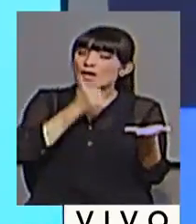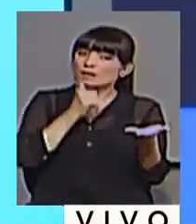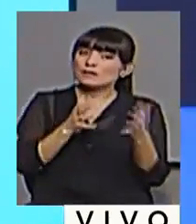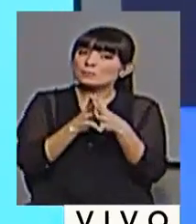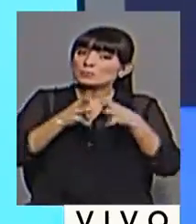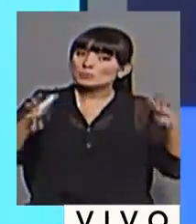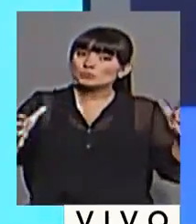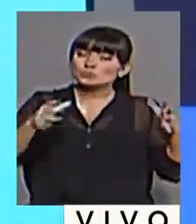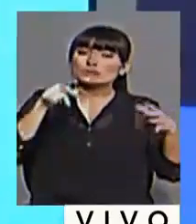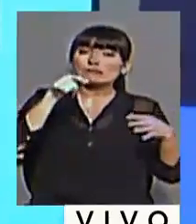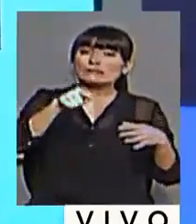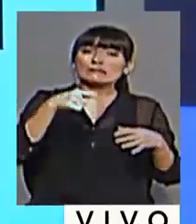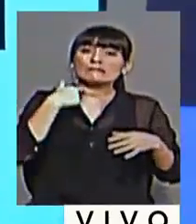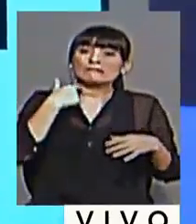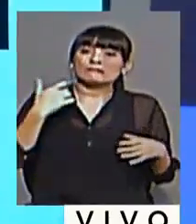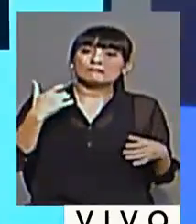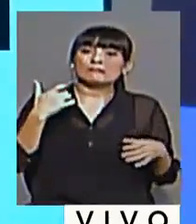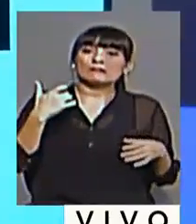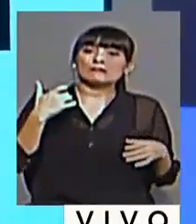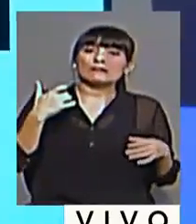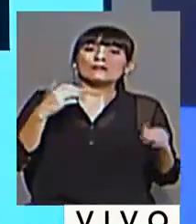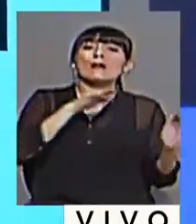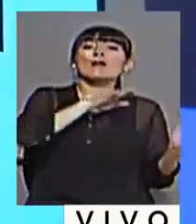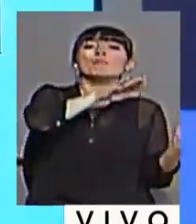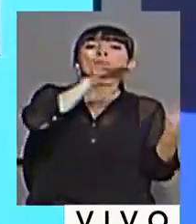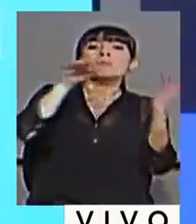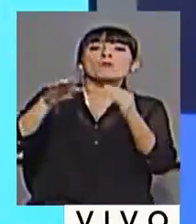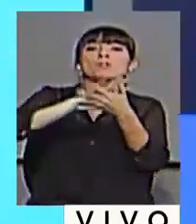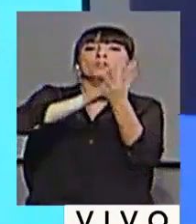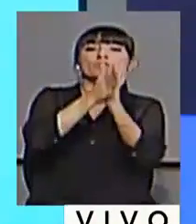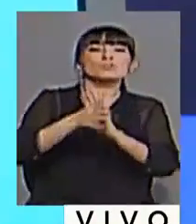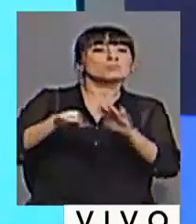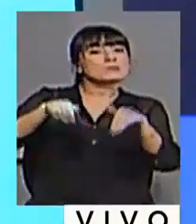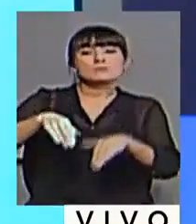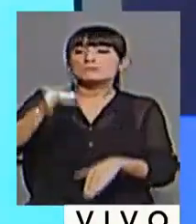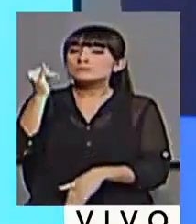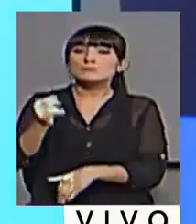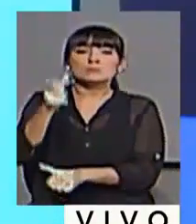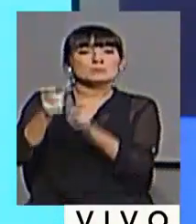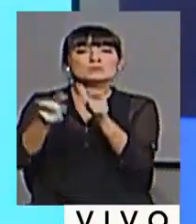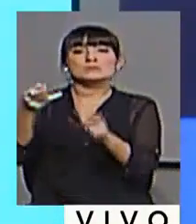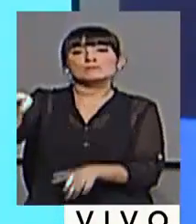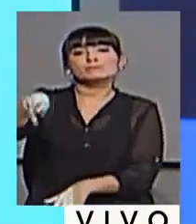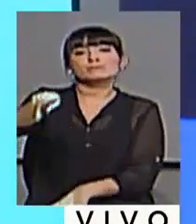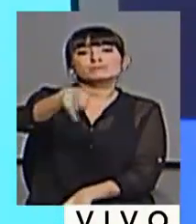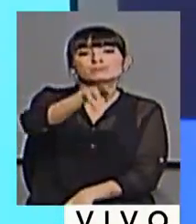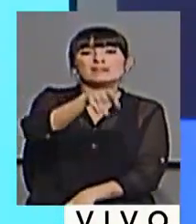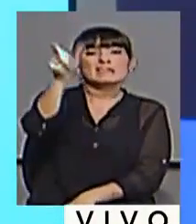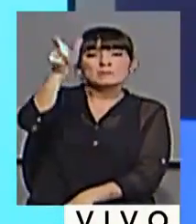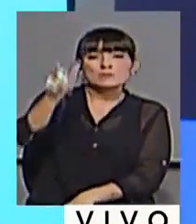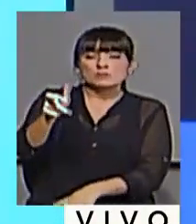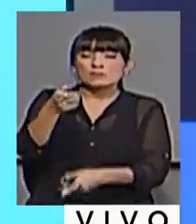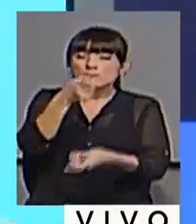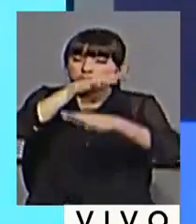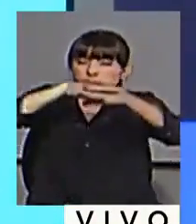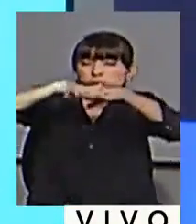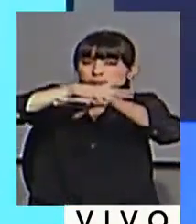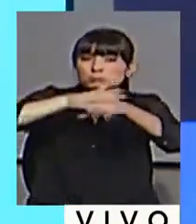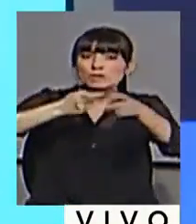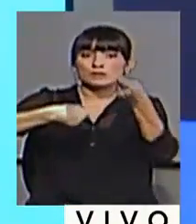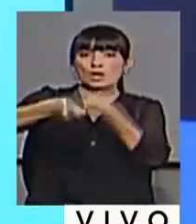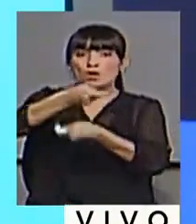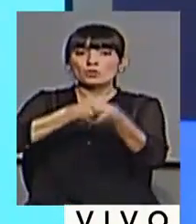esté cargada para el lado de los de siempre, de los mismos que hacen negocios truchos, que